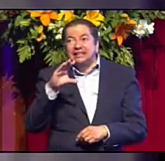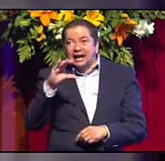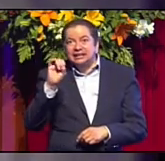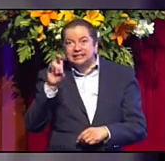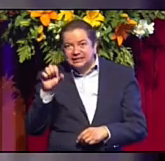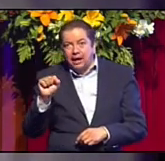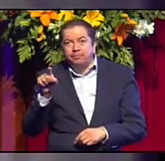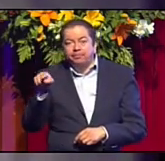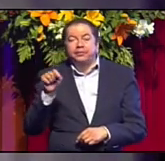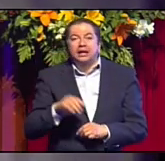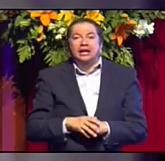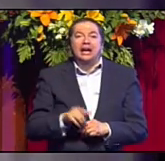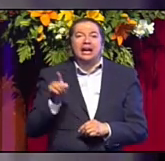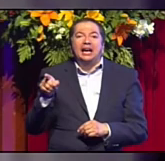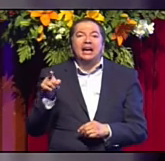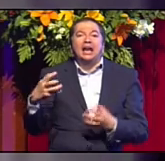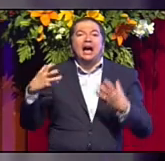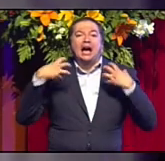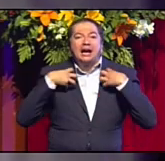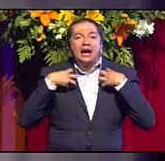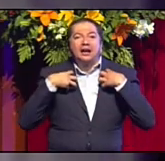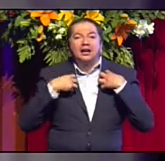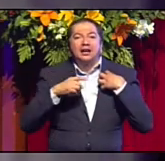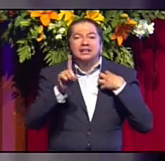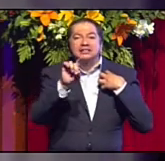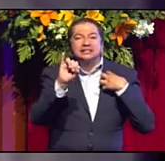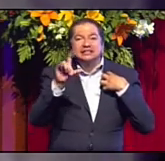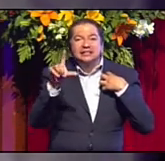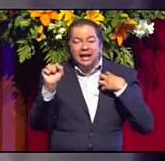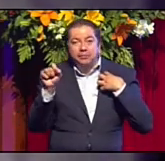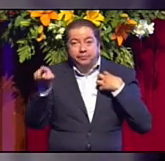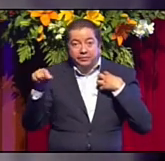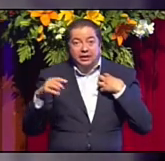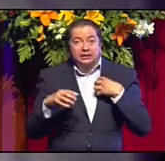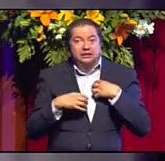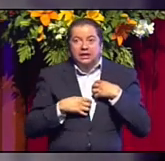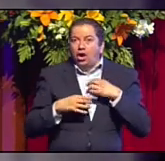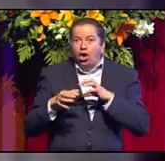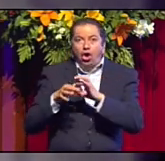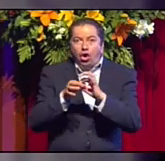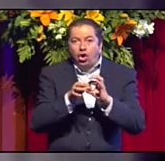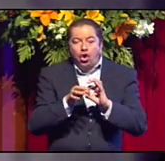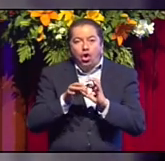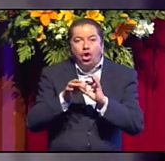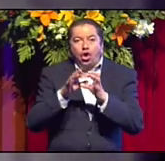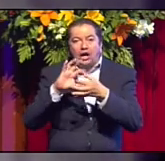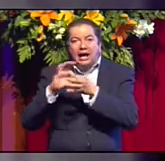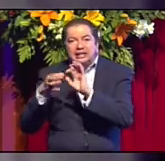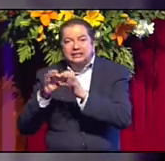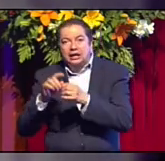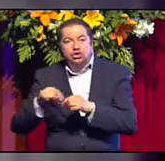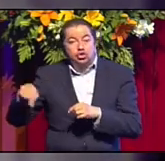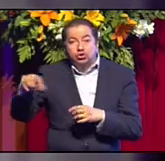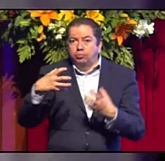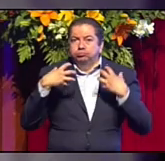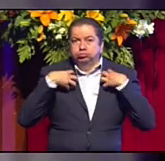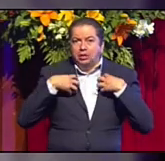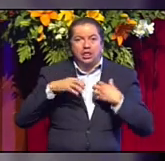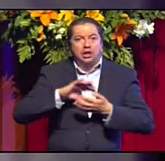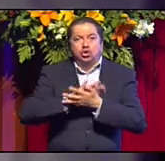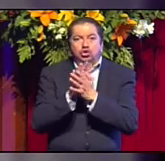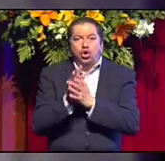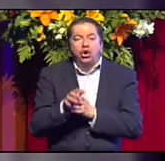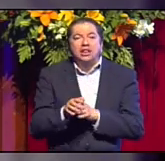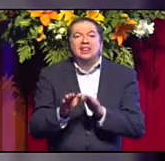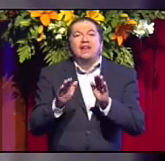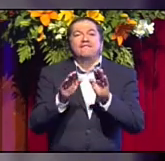es el que está a cargo de SILAT, que es la organización que está a cargo de todo esto, y a su vez es quien está a cargo de la